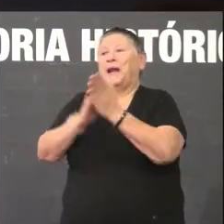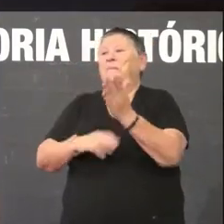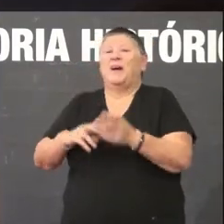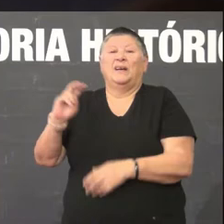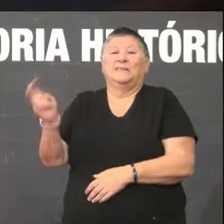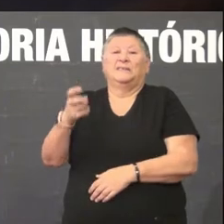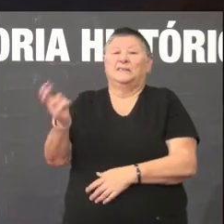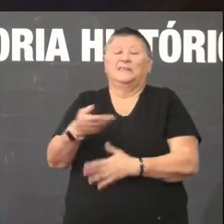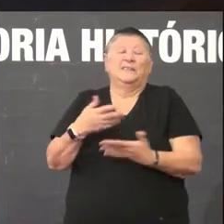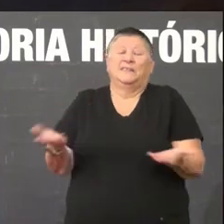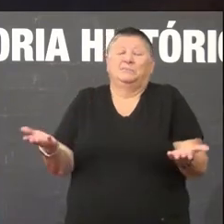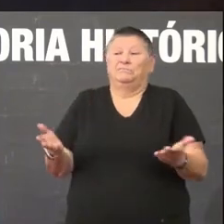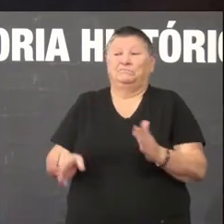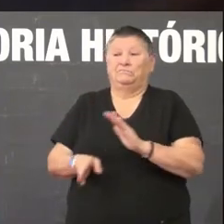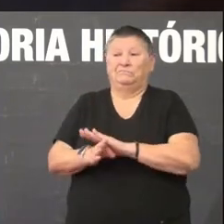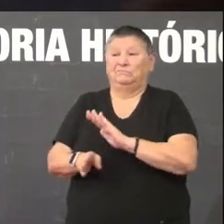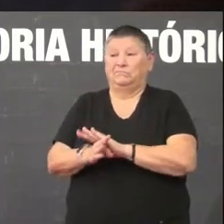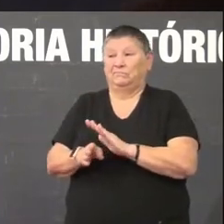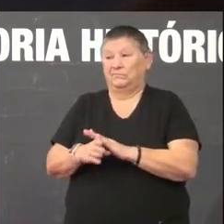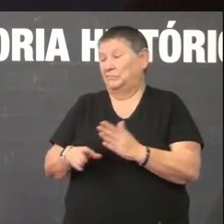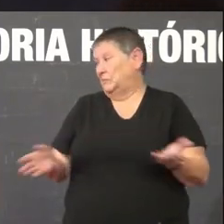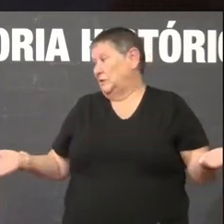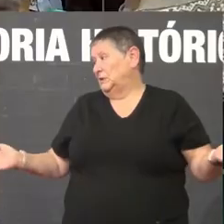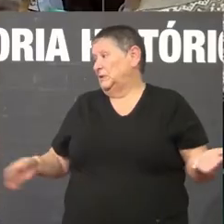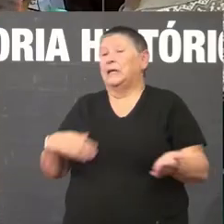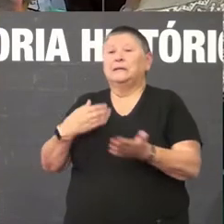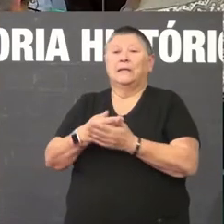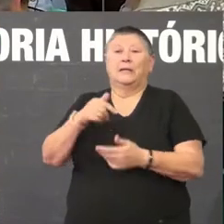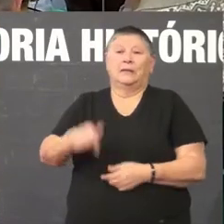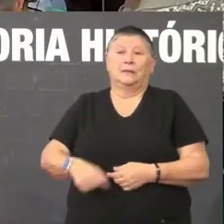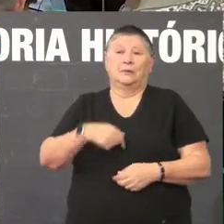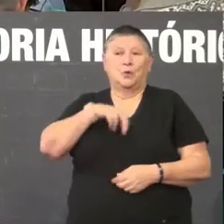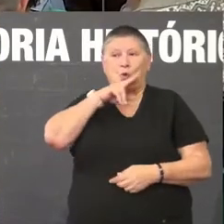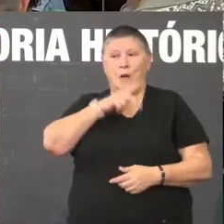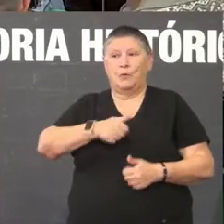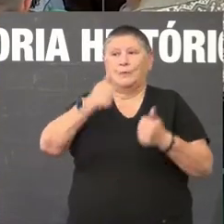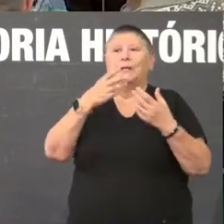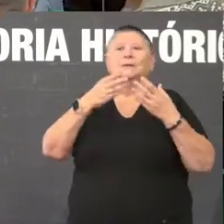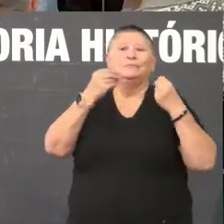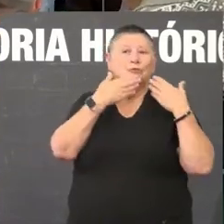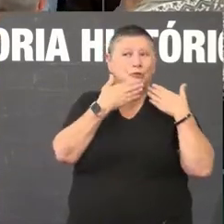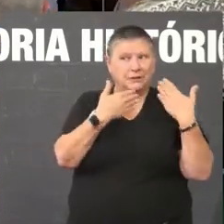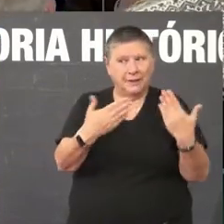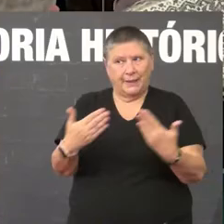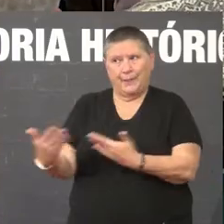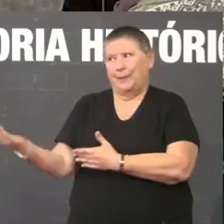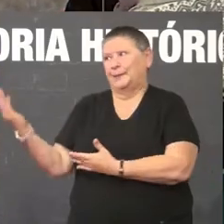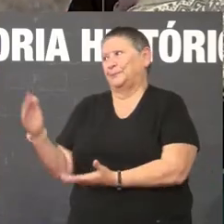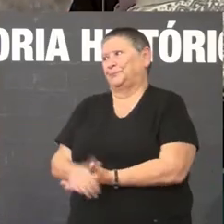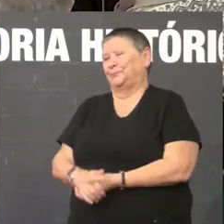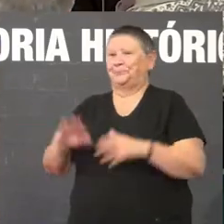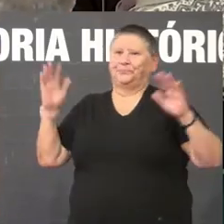Entón, bueno, e ata aquí non falo máis. Moito obrigado.